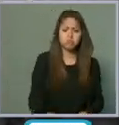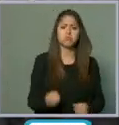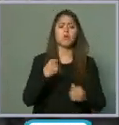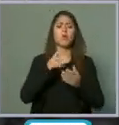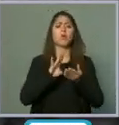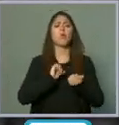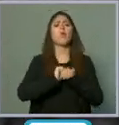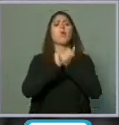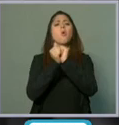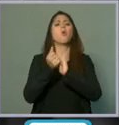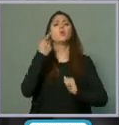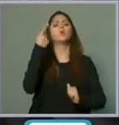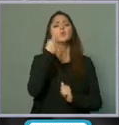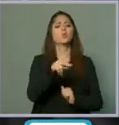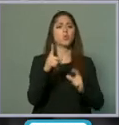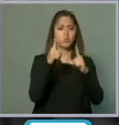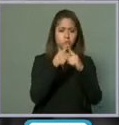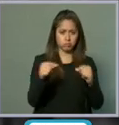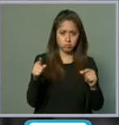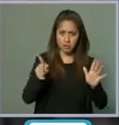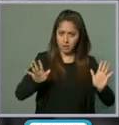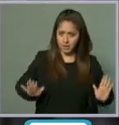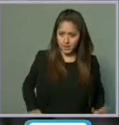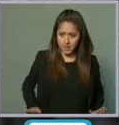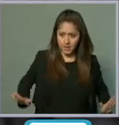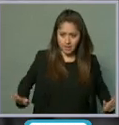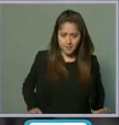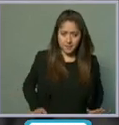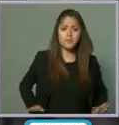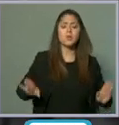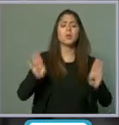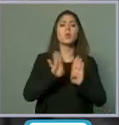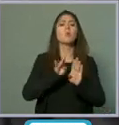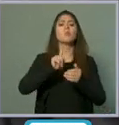muy común en los japoneses, en la que deciden